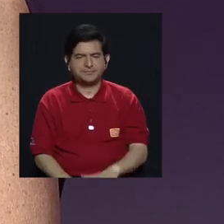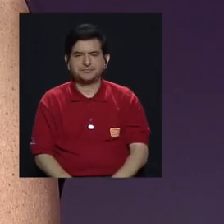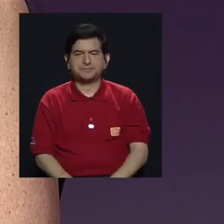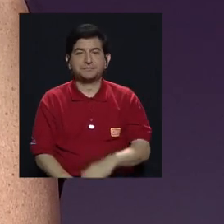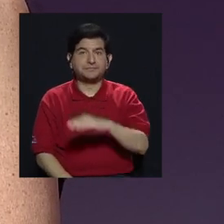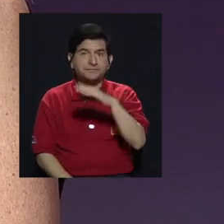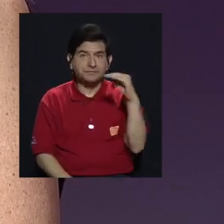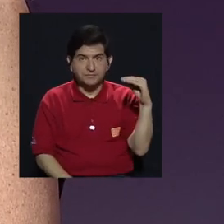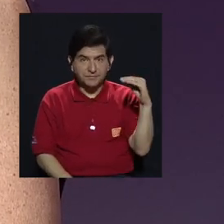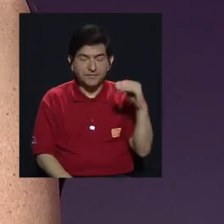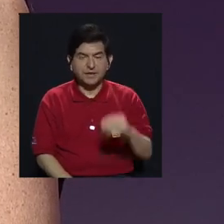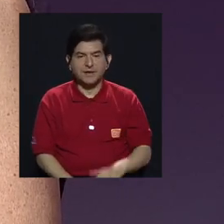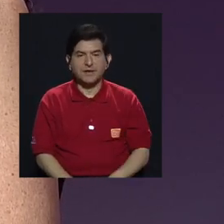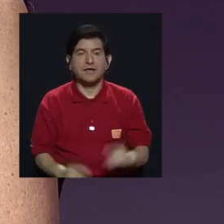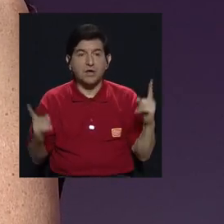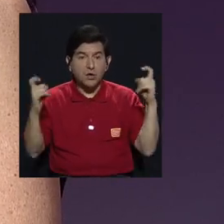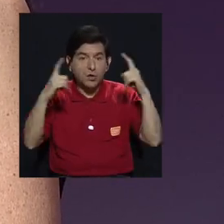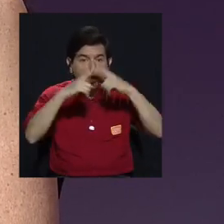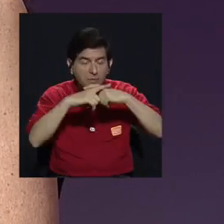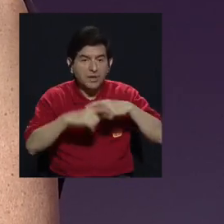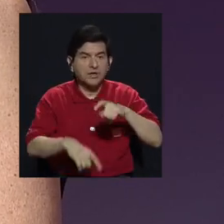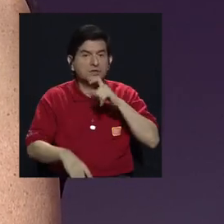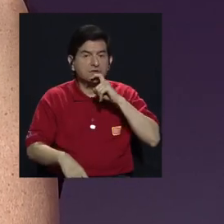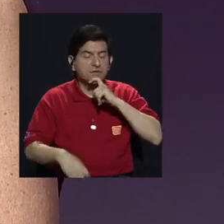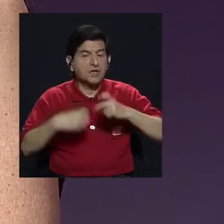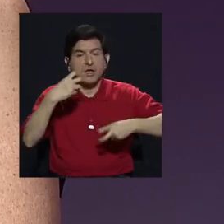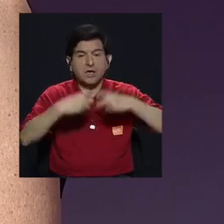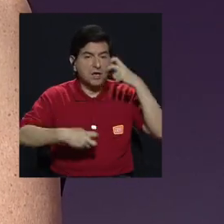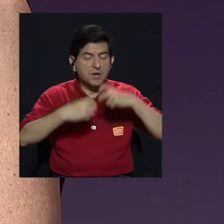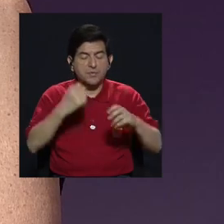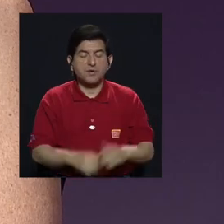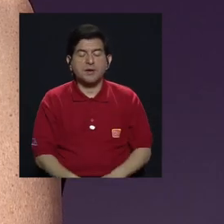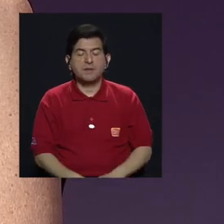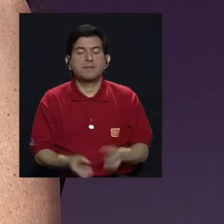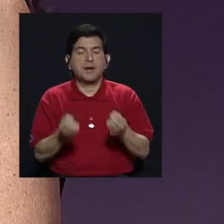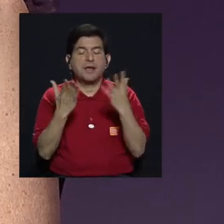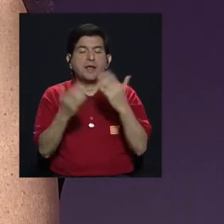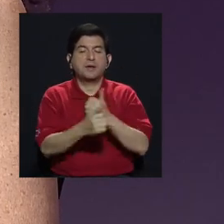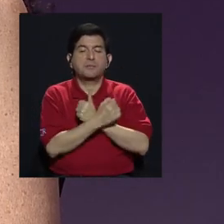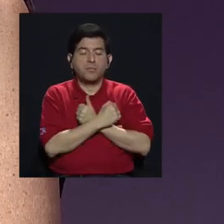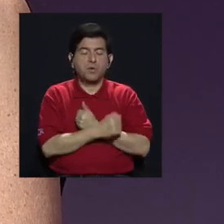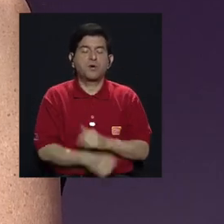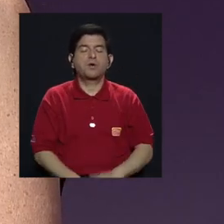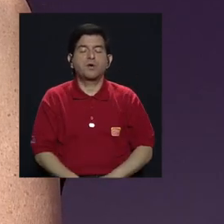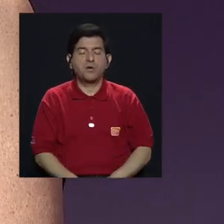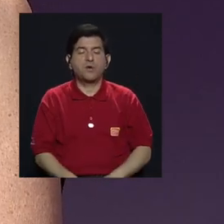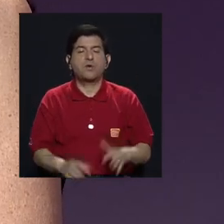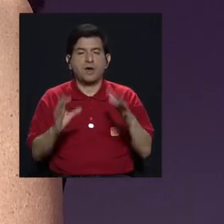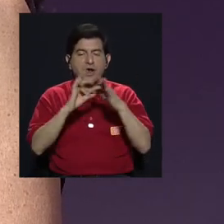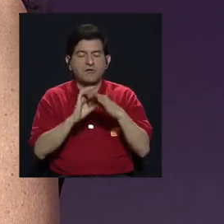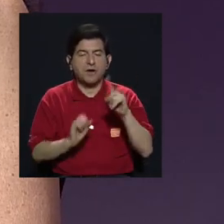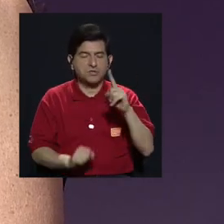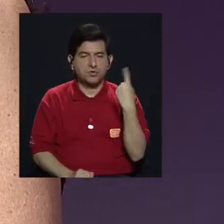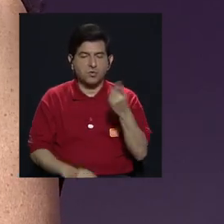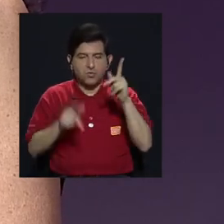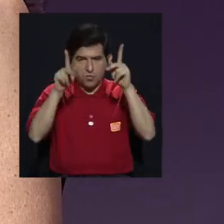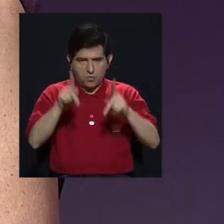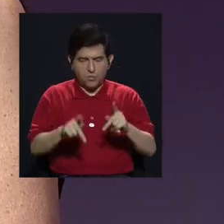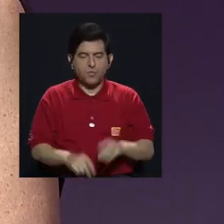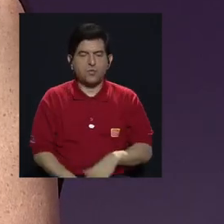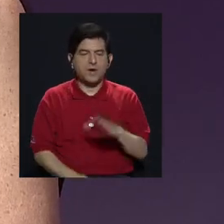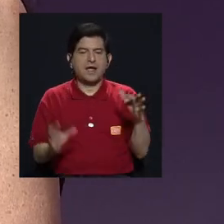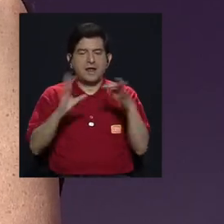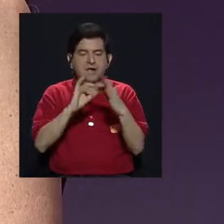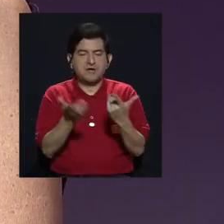tanto hay complejidad, dificultades y problemas en el poliamor como en la monogamia, como en las relaciones abiertas. O sea, desde que